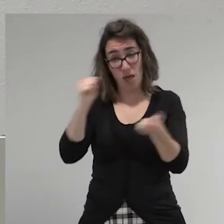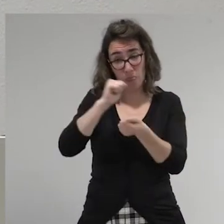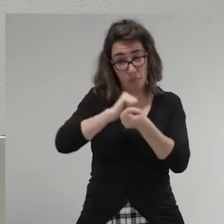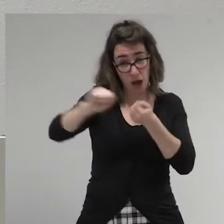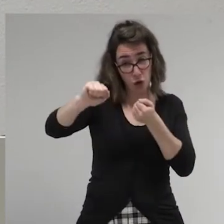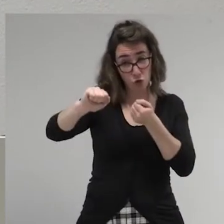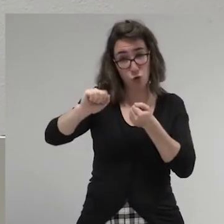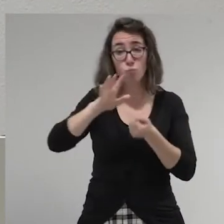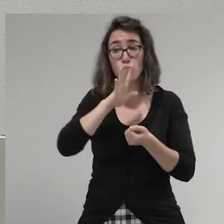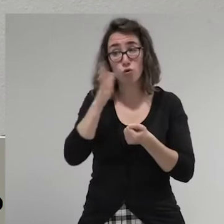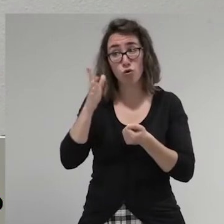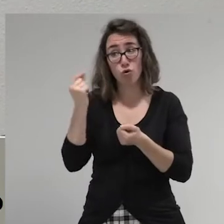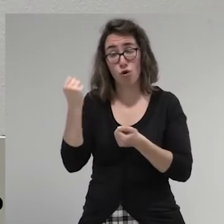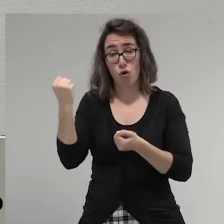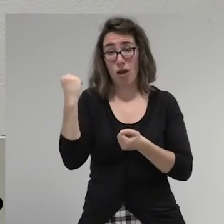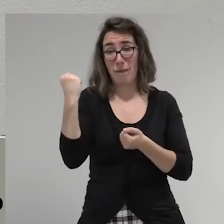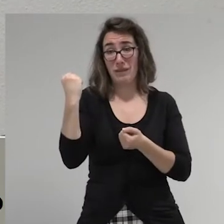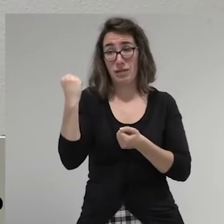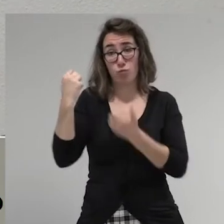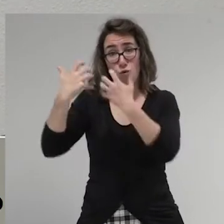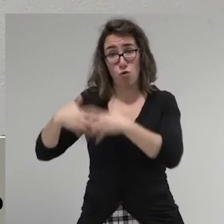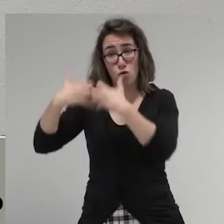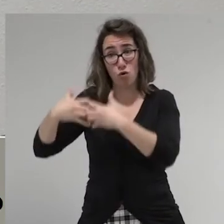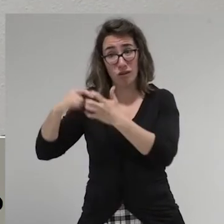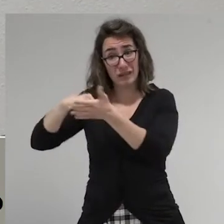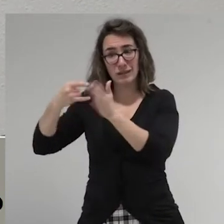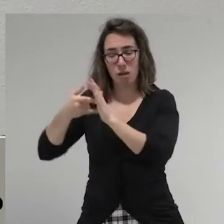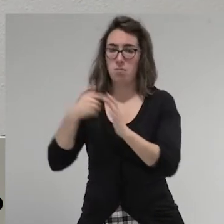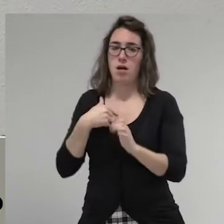sistema económico capitalista. Un sistema económico